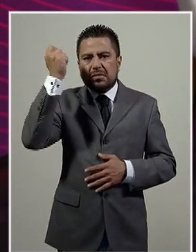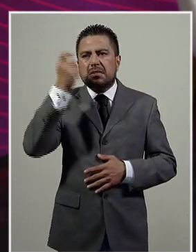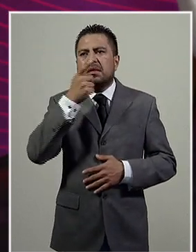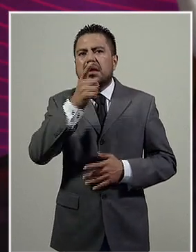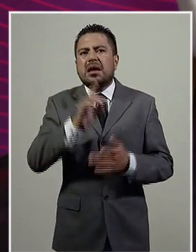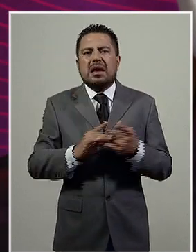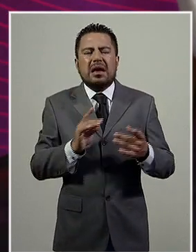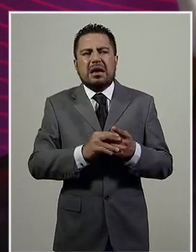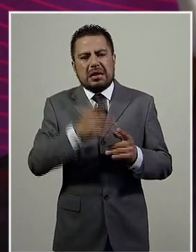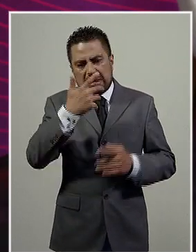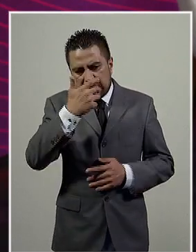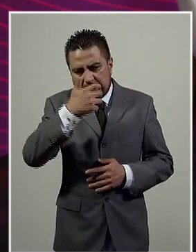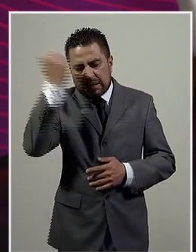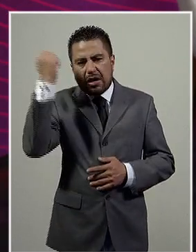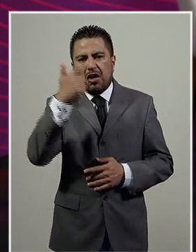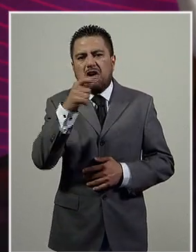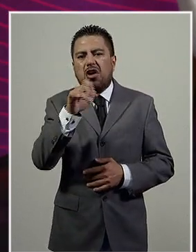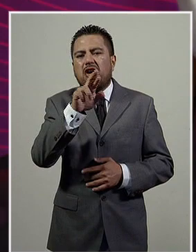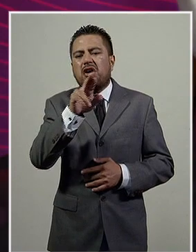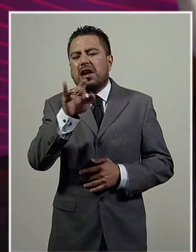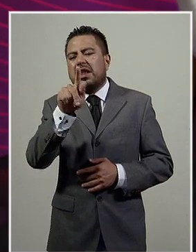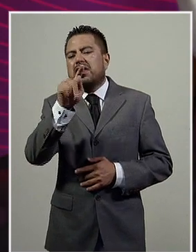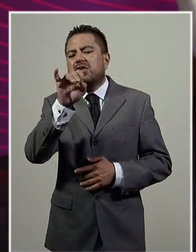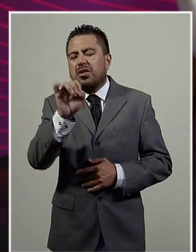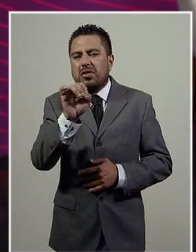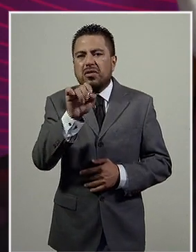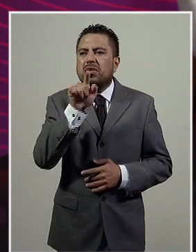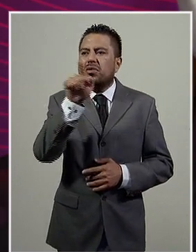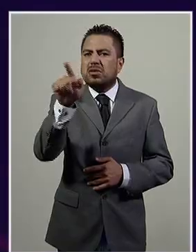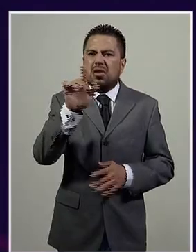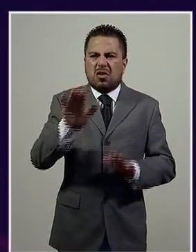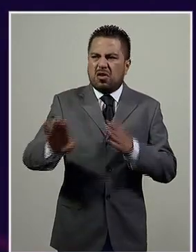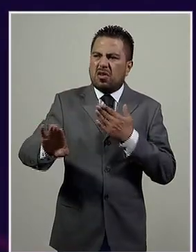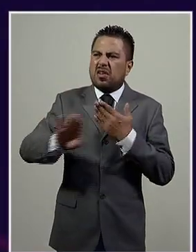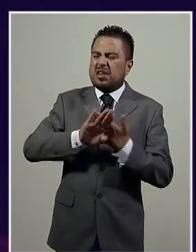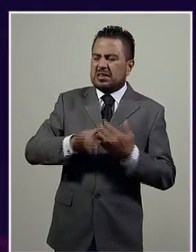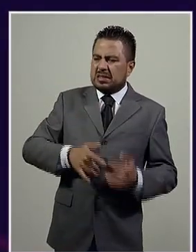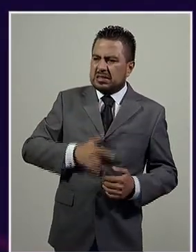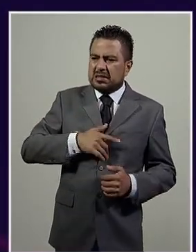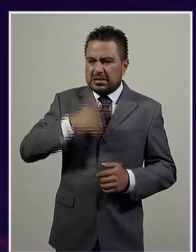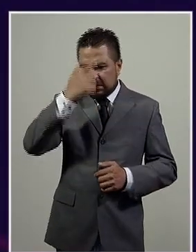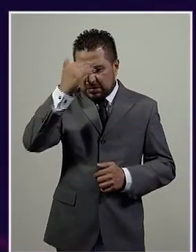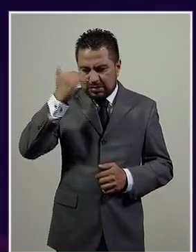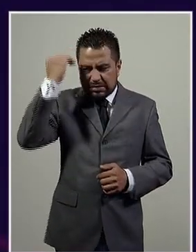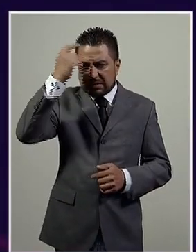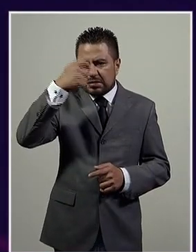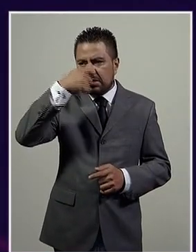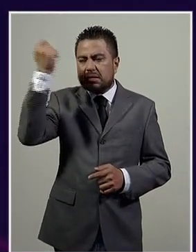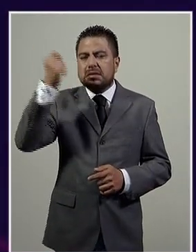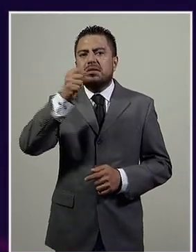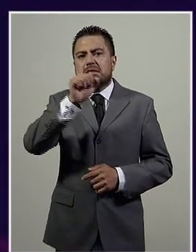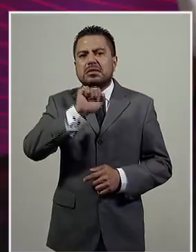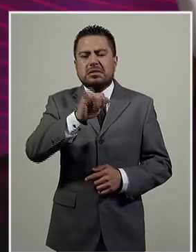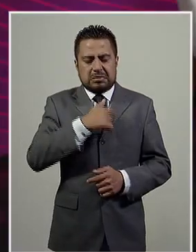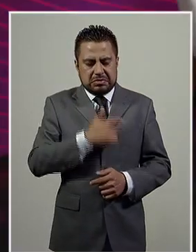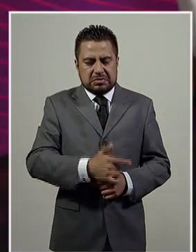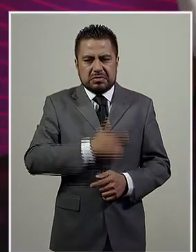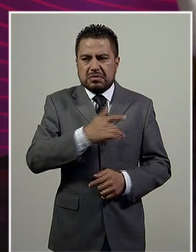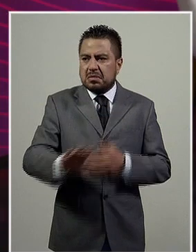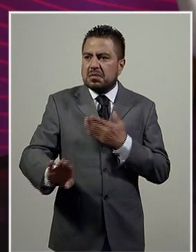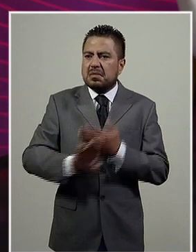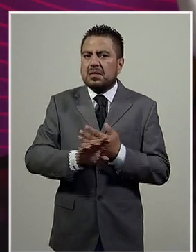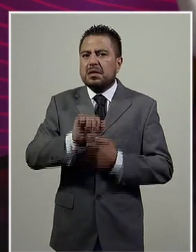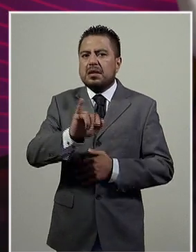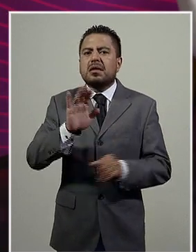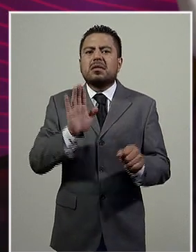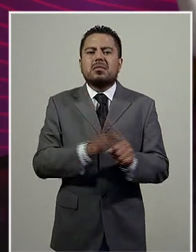Así, casi, quítese el gorrito. ¿Para ustedes es ofensivo que les pidan que se quiten el turbante? Sí. O sea, sí,